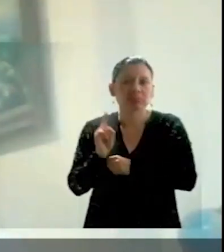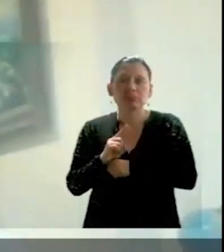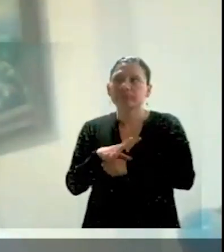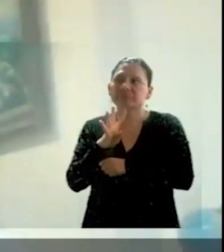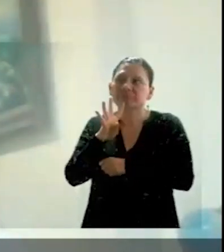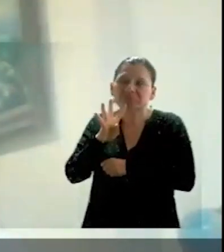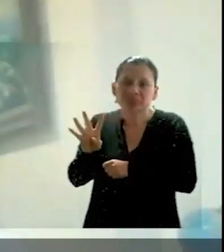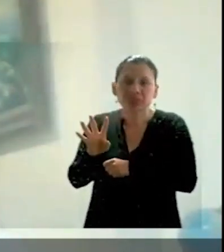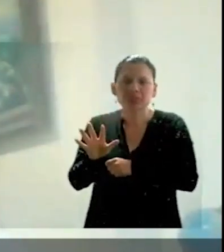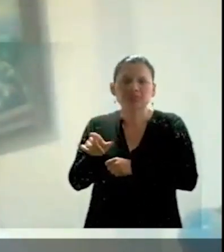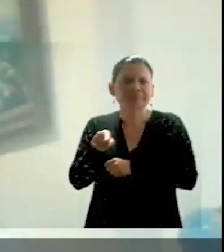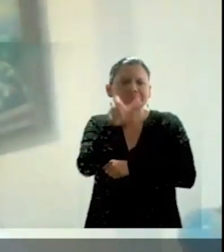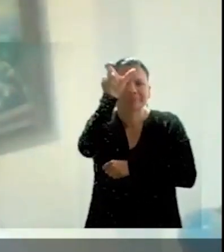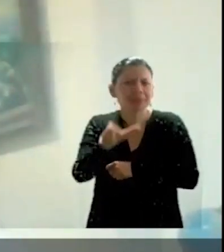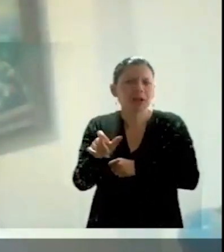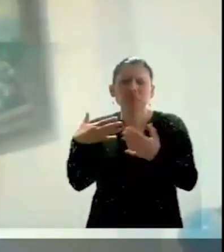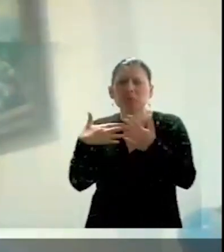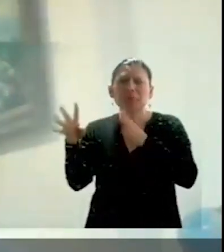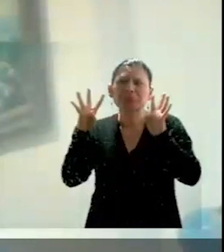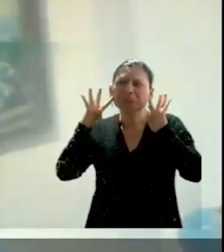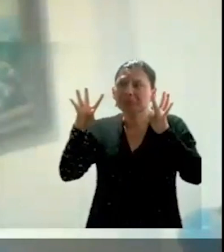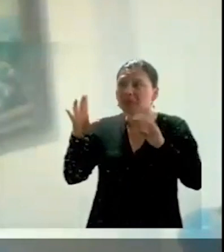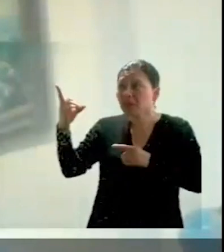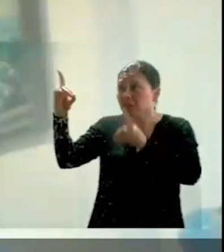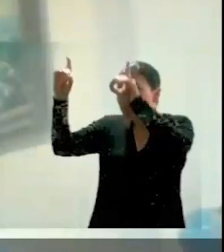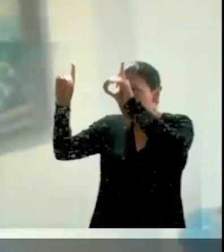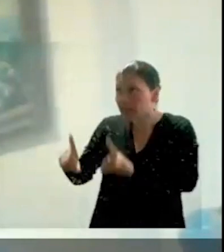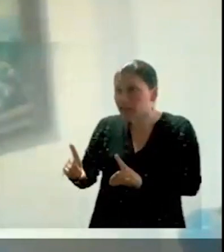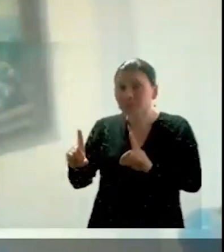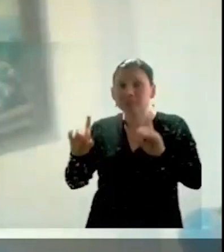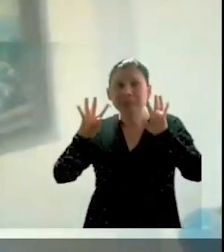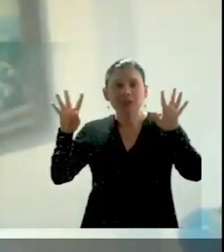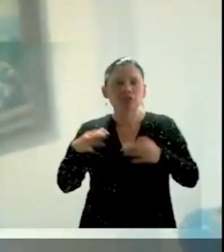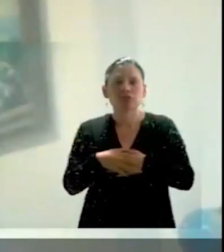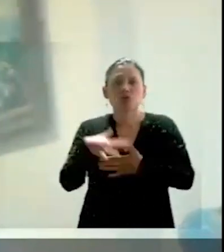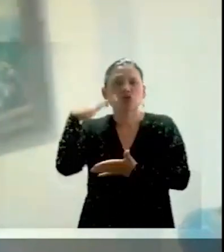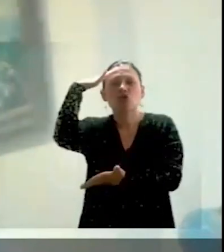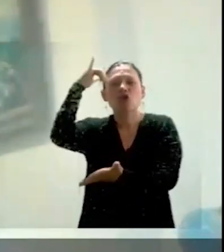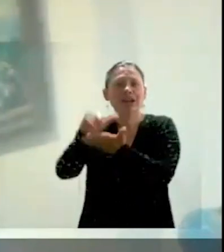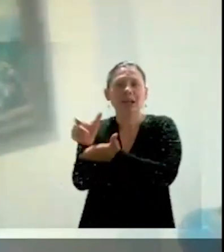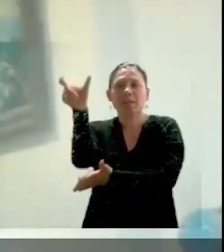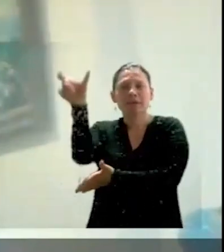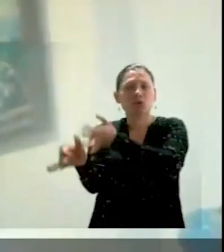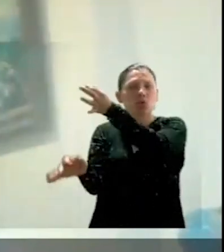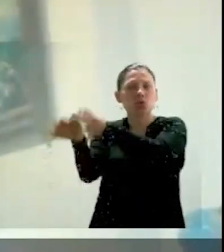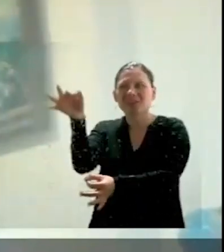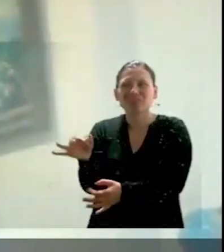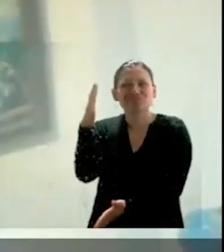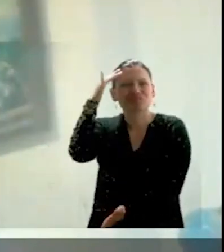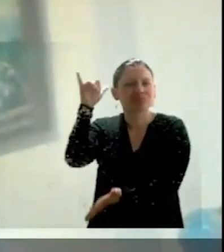incumple porque no le importa la decisión del juez, incumple porque no cree en los jueces,